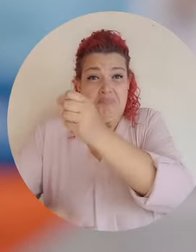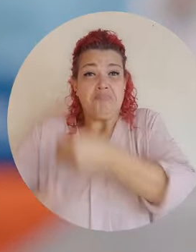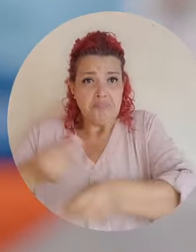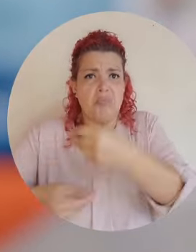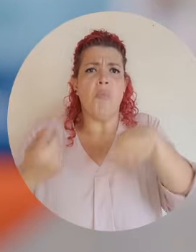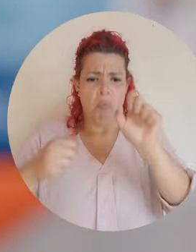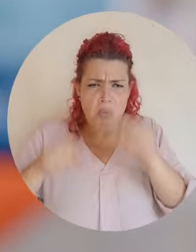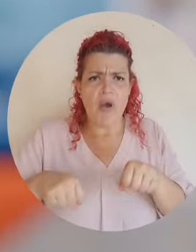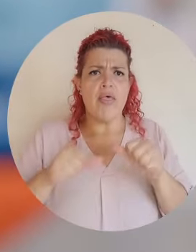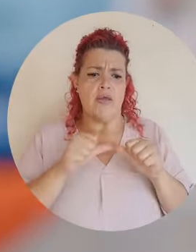un fondo de reinversión. Este fondo nos va a permitir darle continuidad al proyecto durante mucho tiempo y nos va a permitir